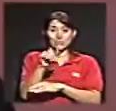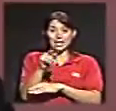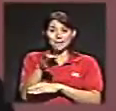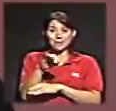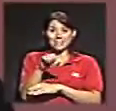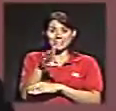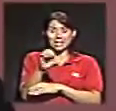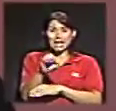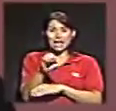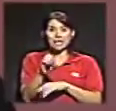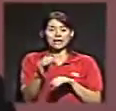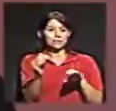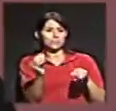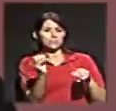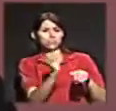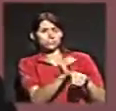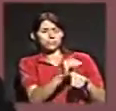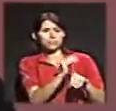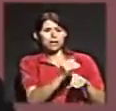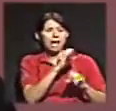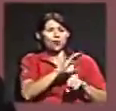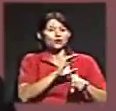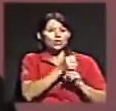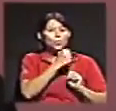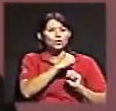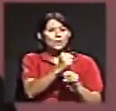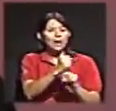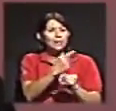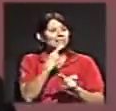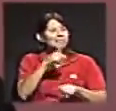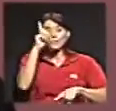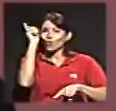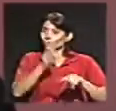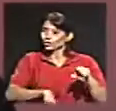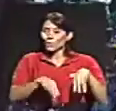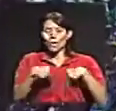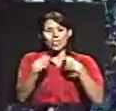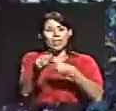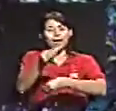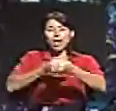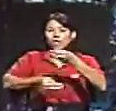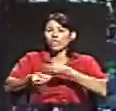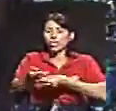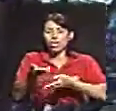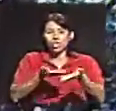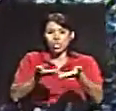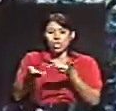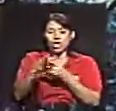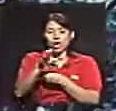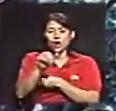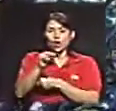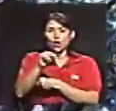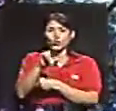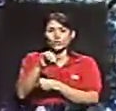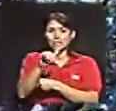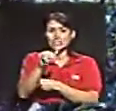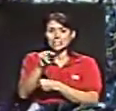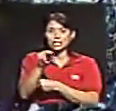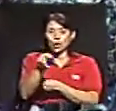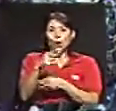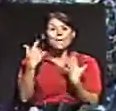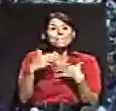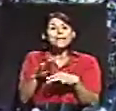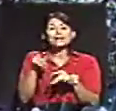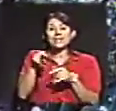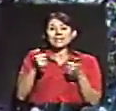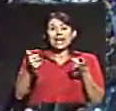al Consejo Municipal al conocer el acuerdo y dicen, no se puede concesionar. Más bien, no ha avanzado, después de ese acuerdo, ningún